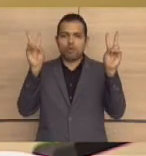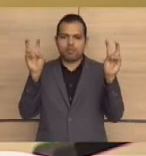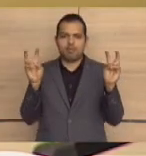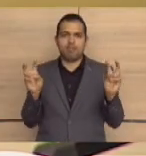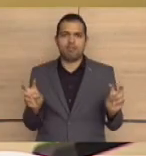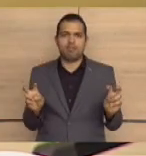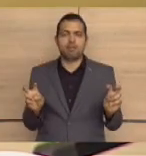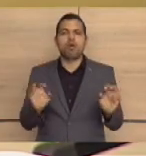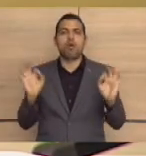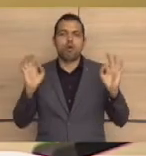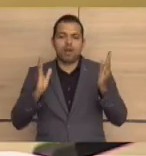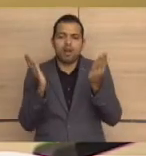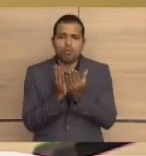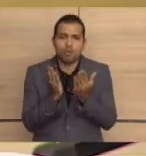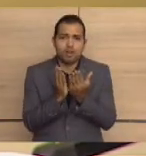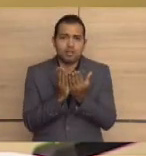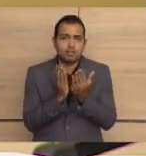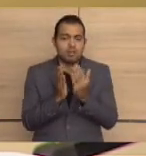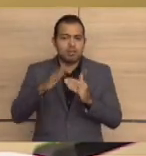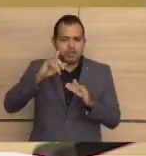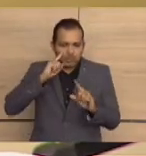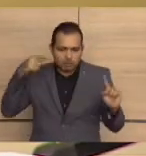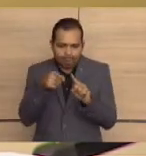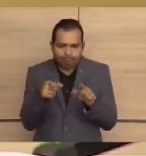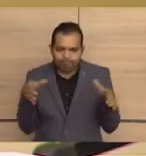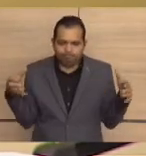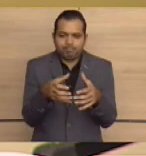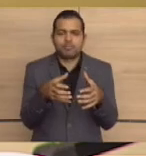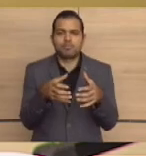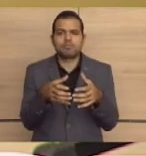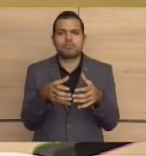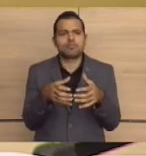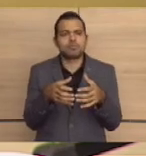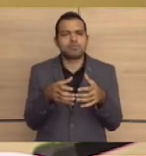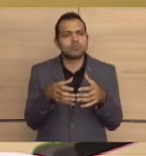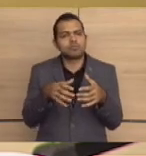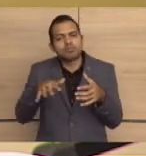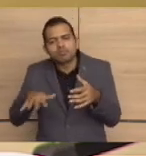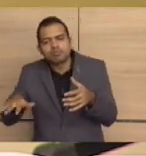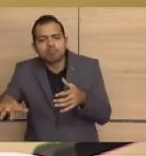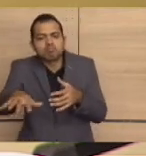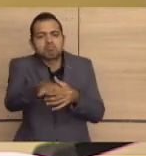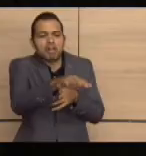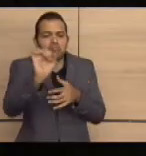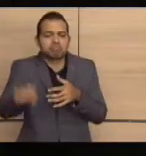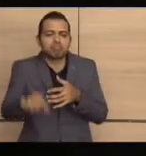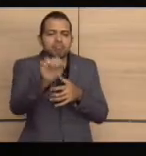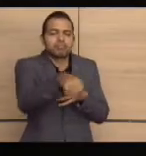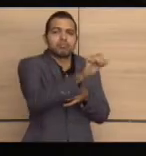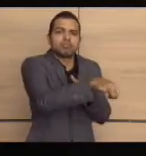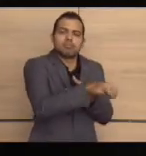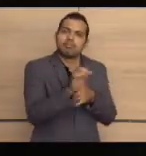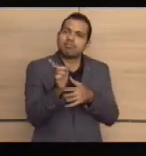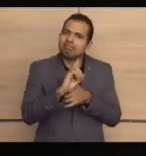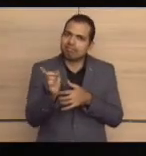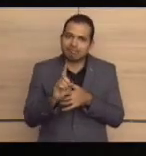toda la parte educativa todavía está muy centralizada y estamos olvidando un poco escuchar a los territorios, ¿sí? Pensarnos en currículos